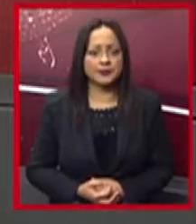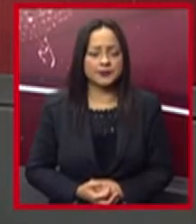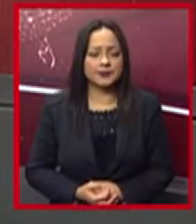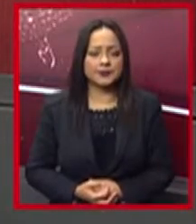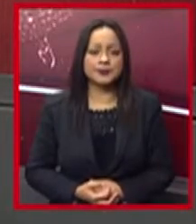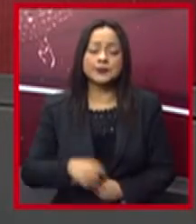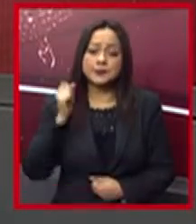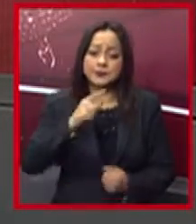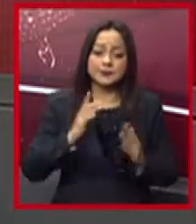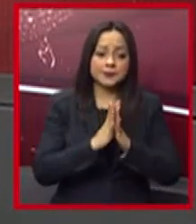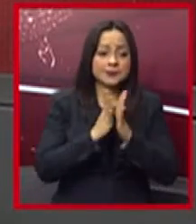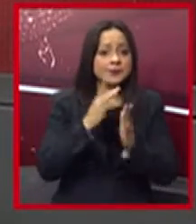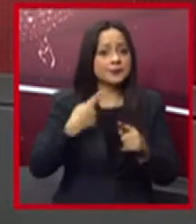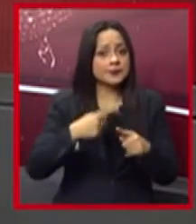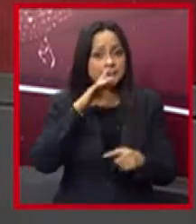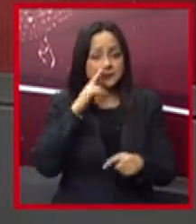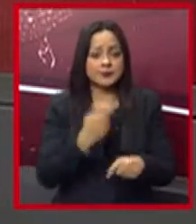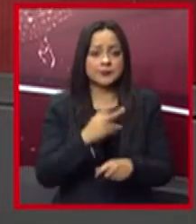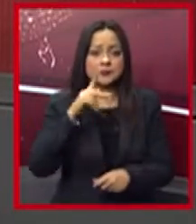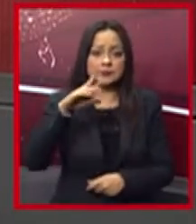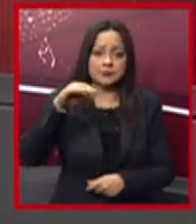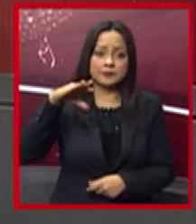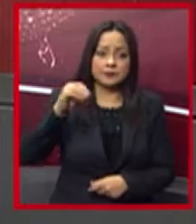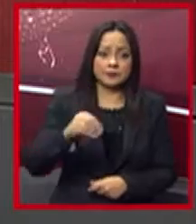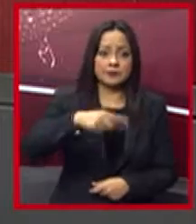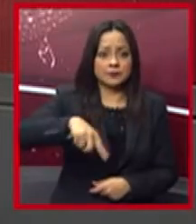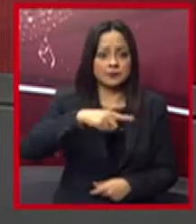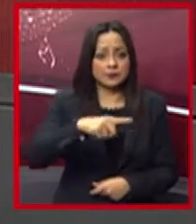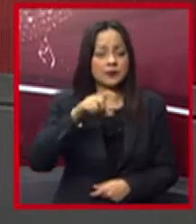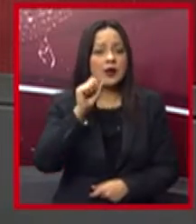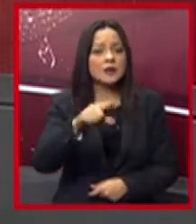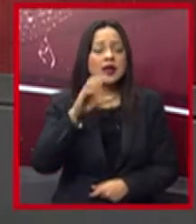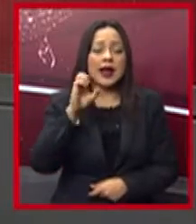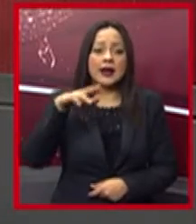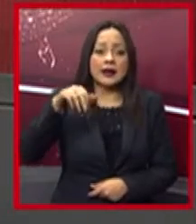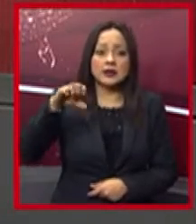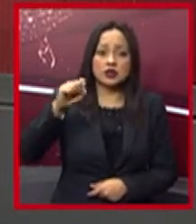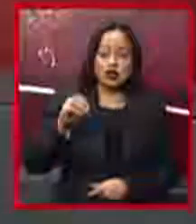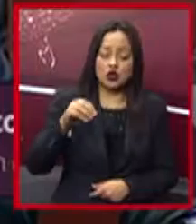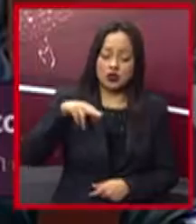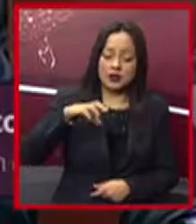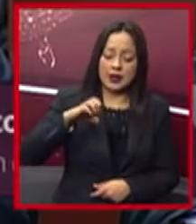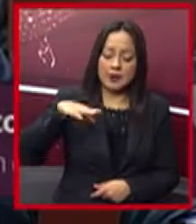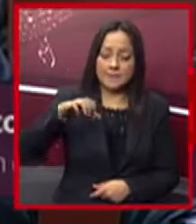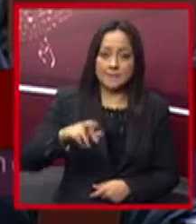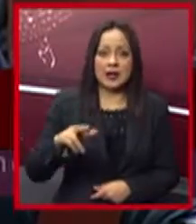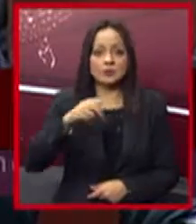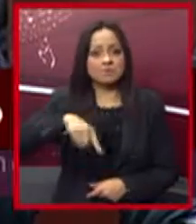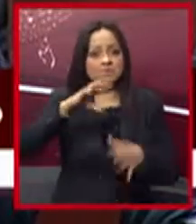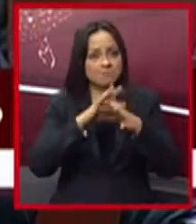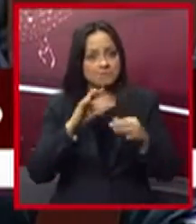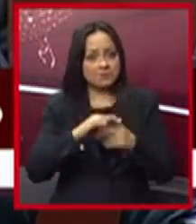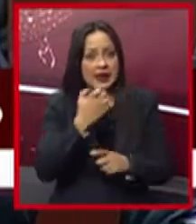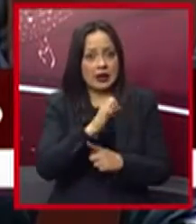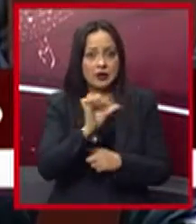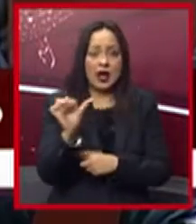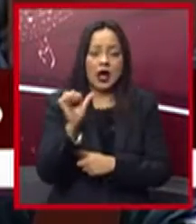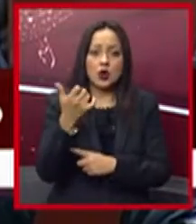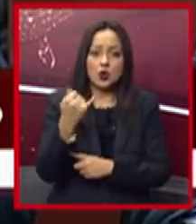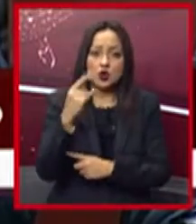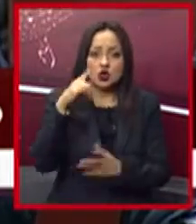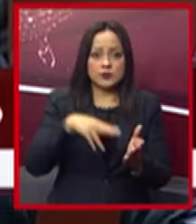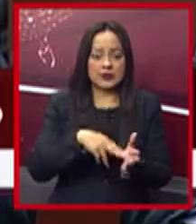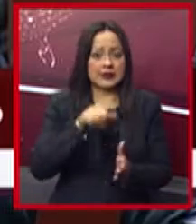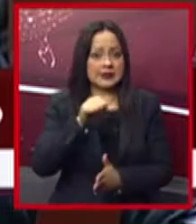En su intervención inicial, el titular de la Procuraduría Federal del Consumidor, Ernesto Nemer, dio a conocer que de enero a junio de 2016 se han